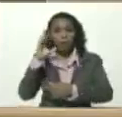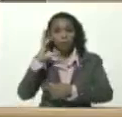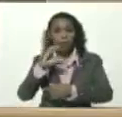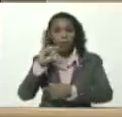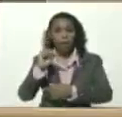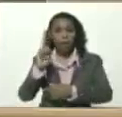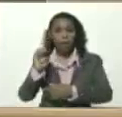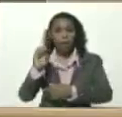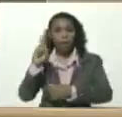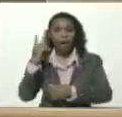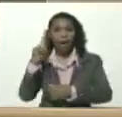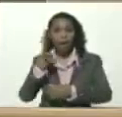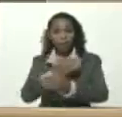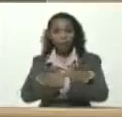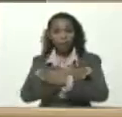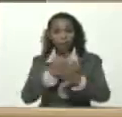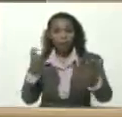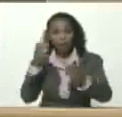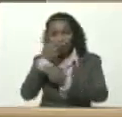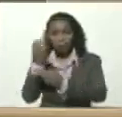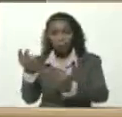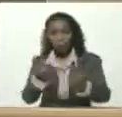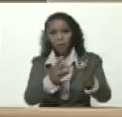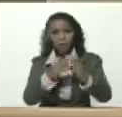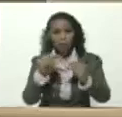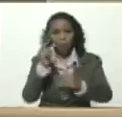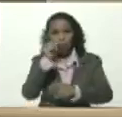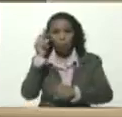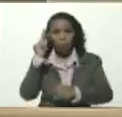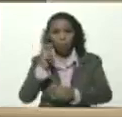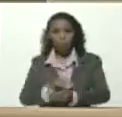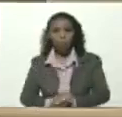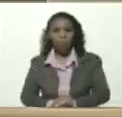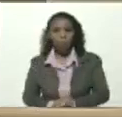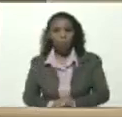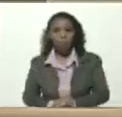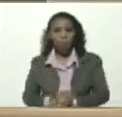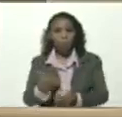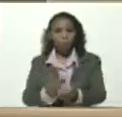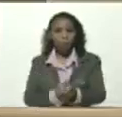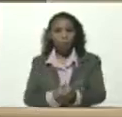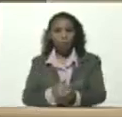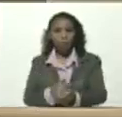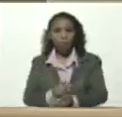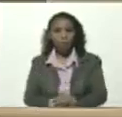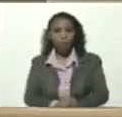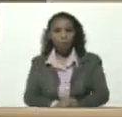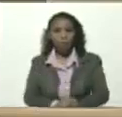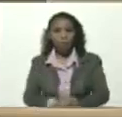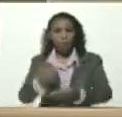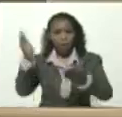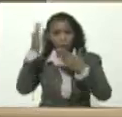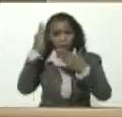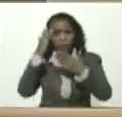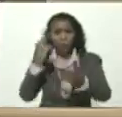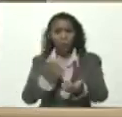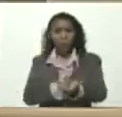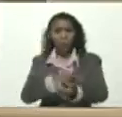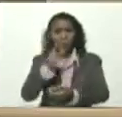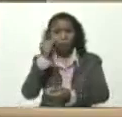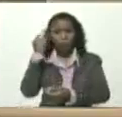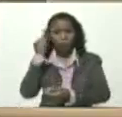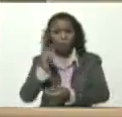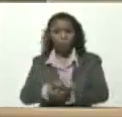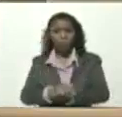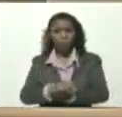está dispuesto, e invitamos a todas y a todas los hermanos indígenas y las hermanas indígenas